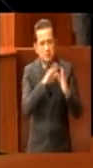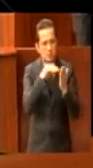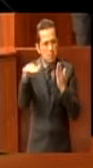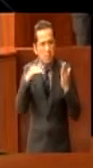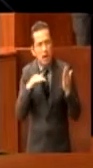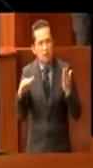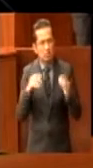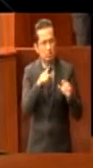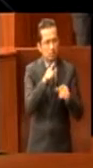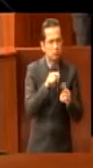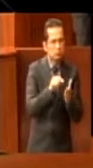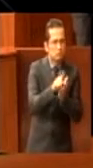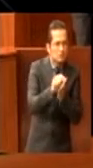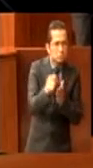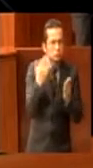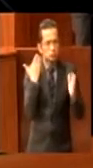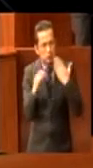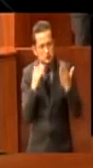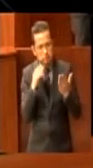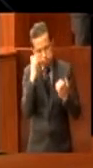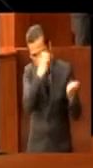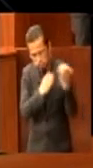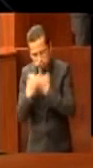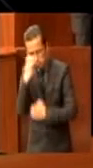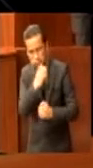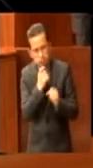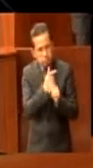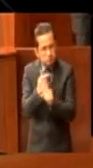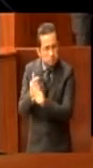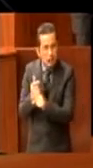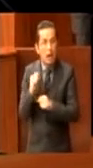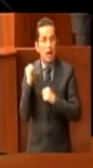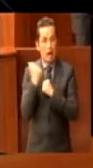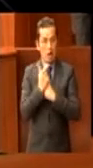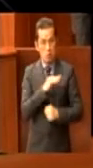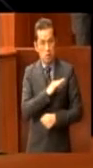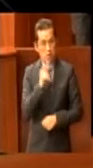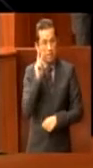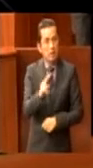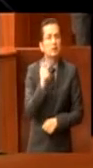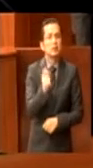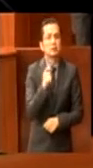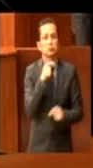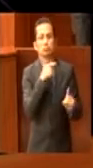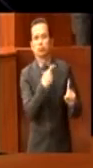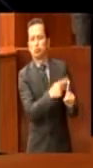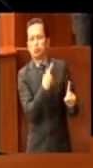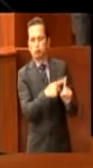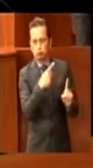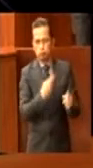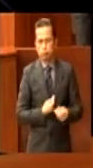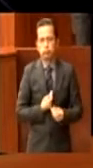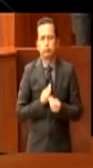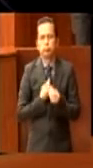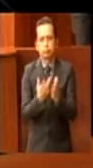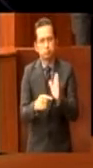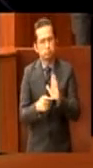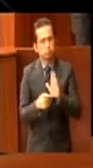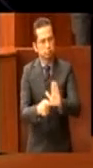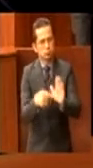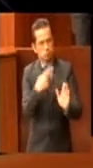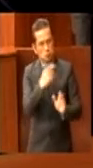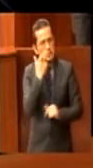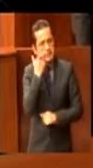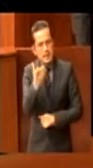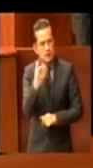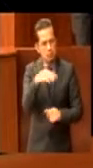publicaciones en las redes sociales no se desprenden elementos que permitan advertir que se está frente a manifestaciones explícitas o inequívocas respecto a